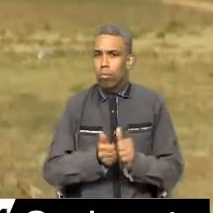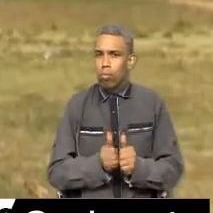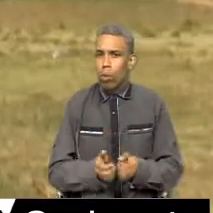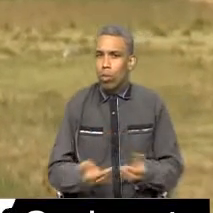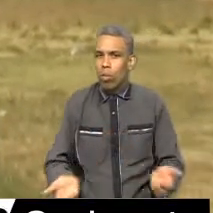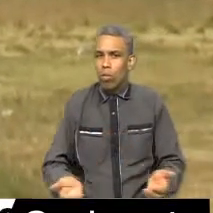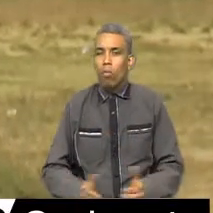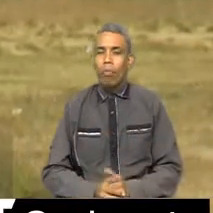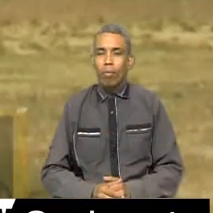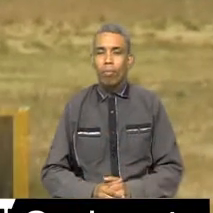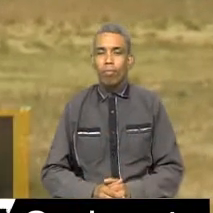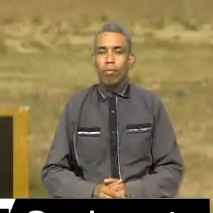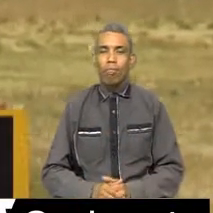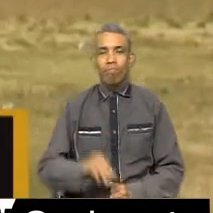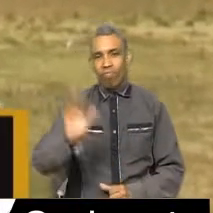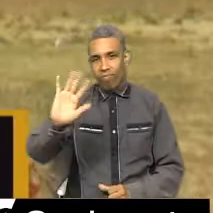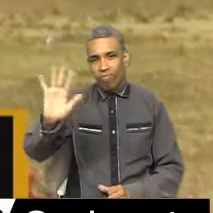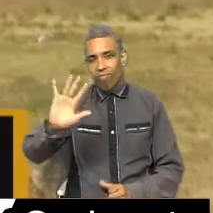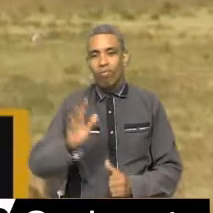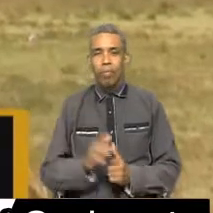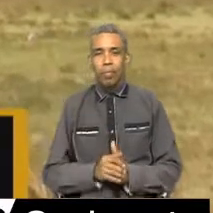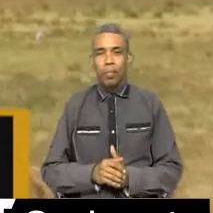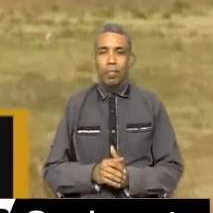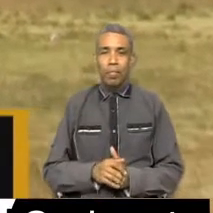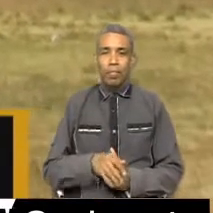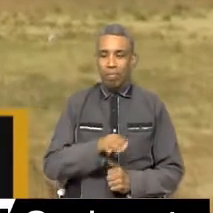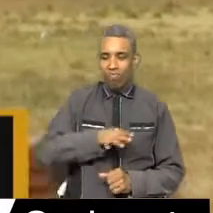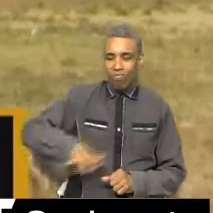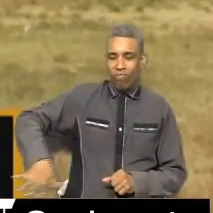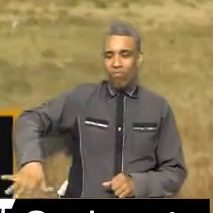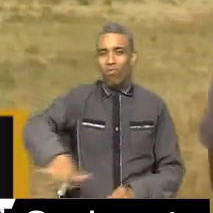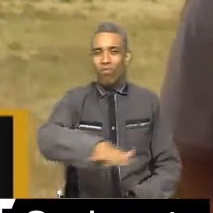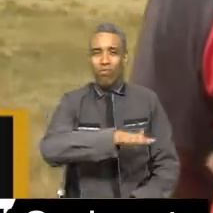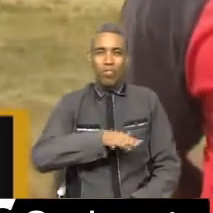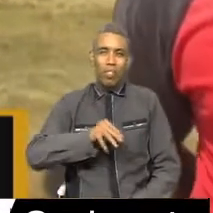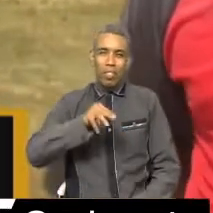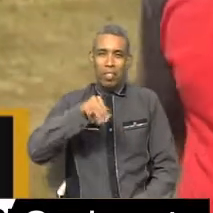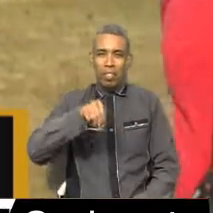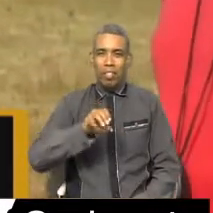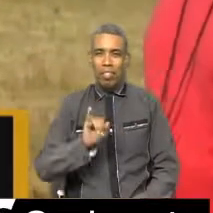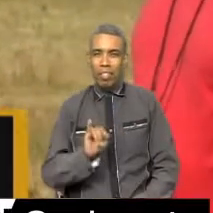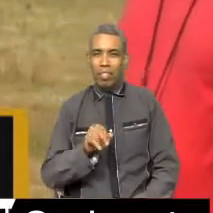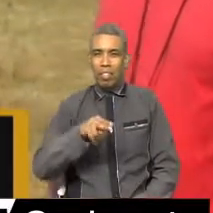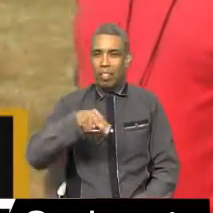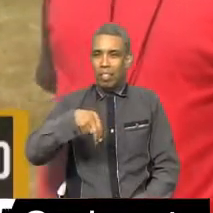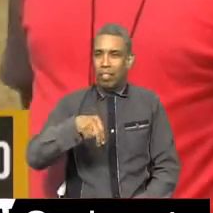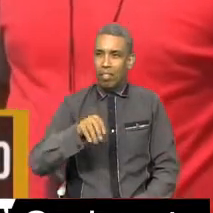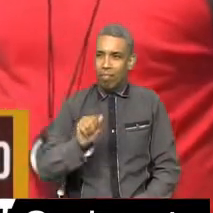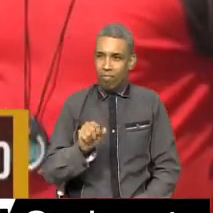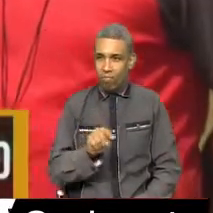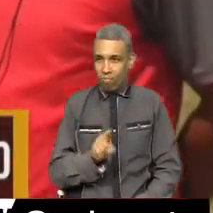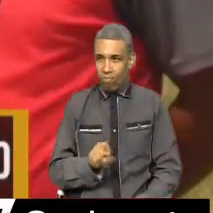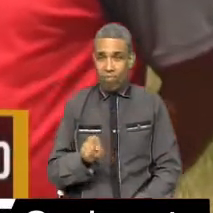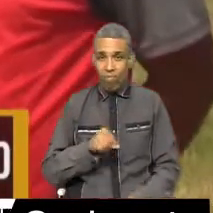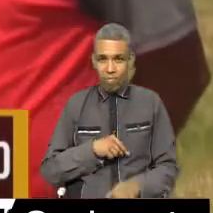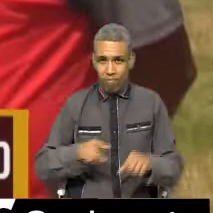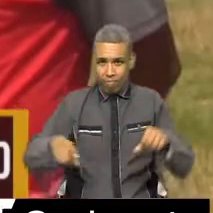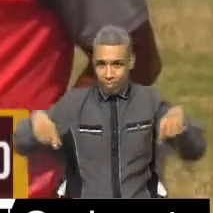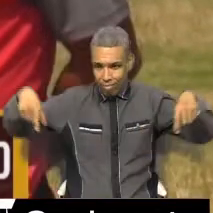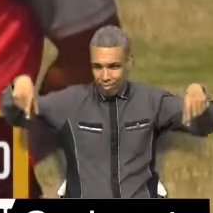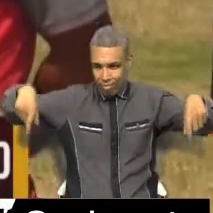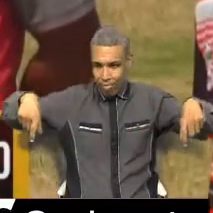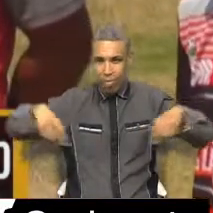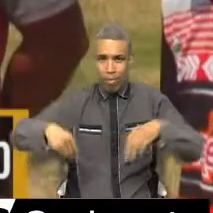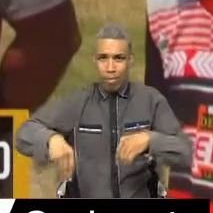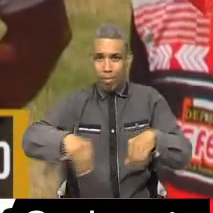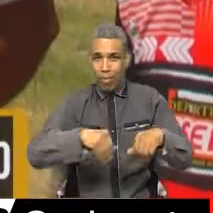Saludos compañeros en estudio, yo me encuentro desde el barrio Minas del Paraíso, más precisamente en su cancha deportiva de fútbol, en donde el día de hoy